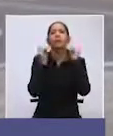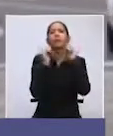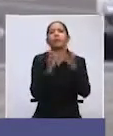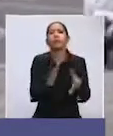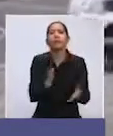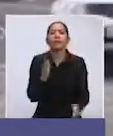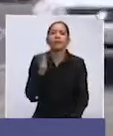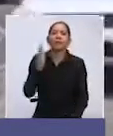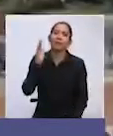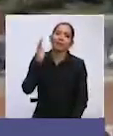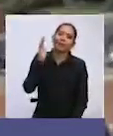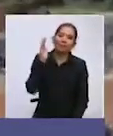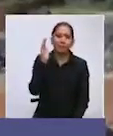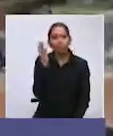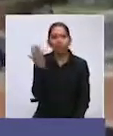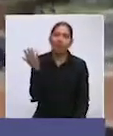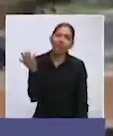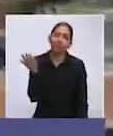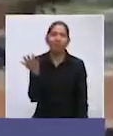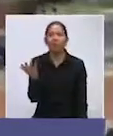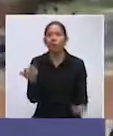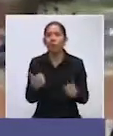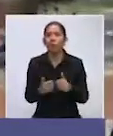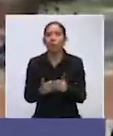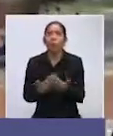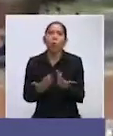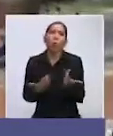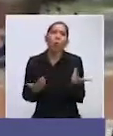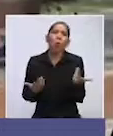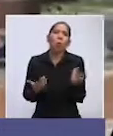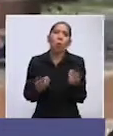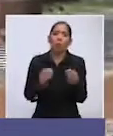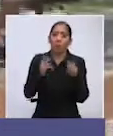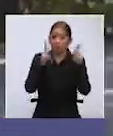en eso, es decir, pues estamos